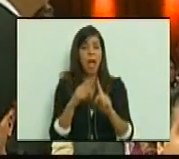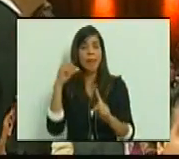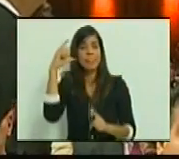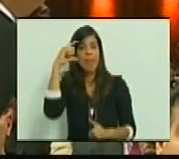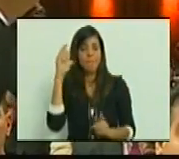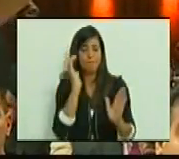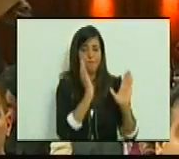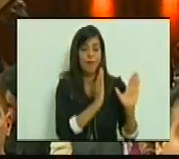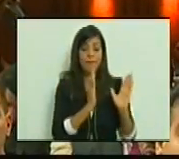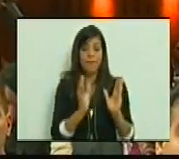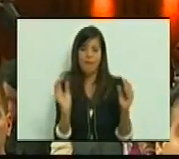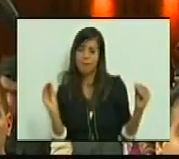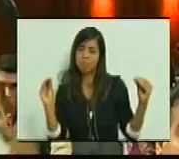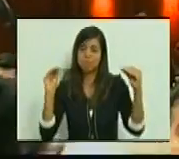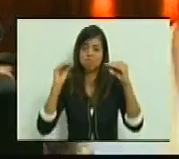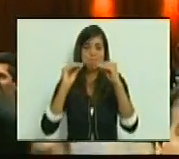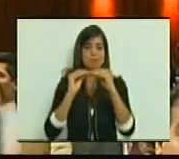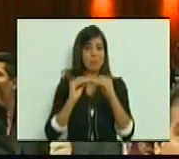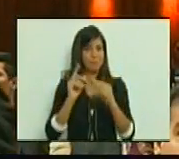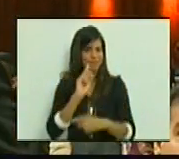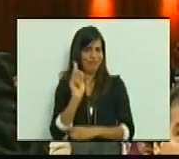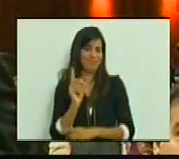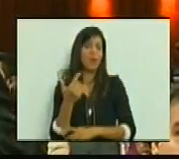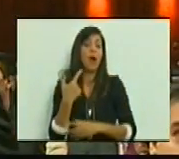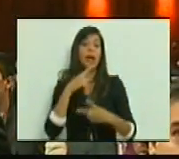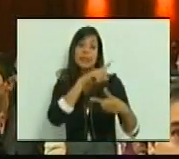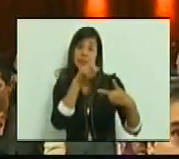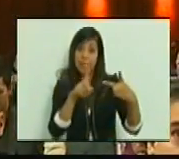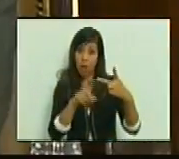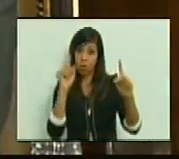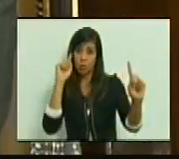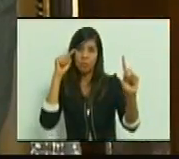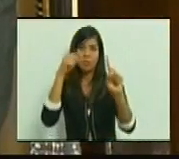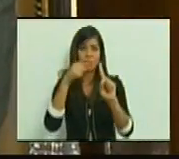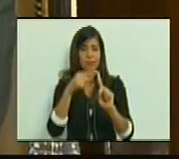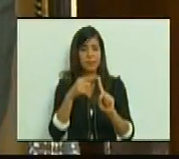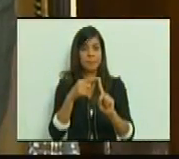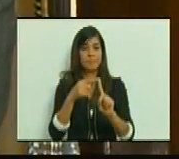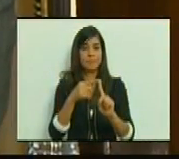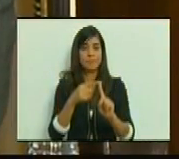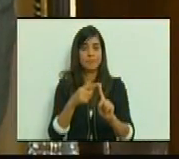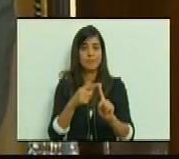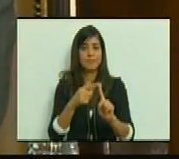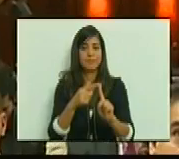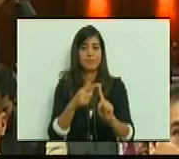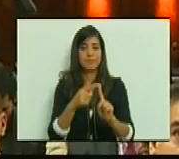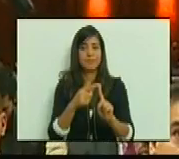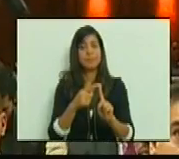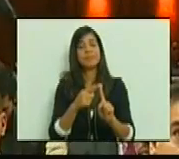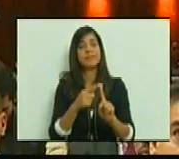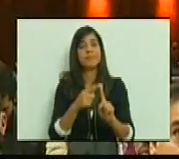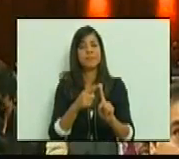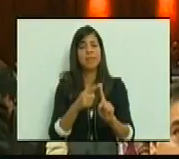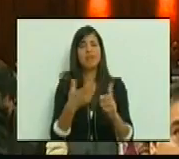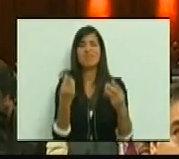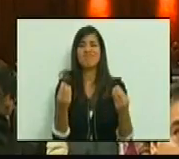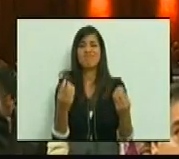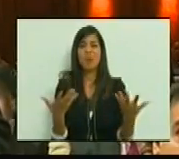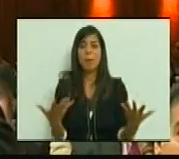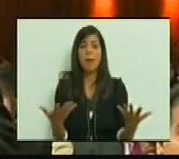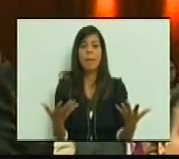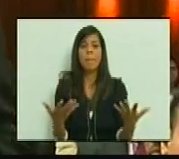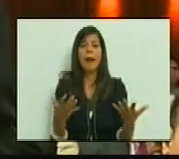cronológico, pero el segundo objetivo que está planteado es la construcción